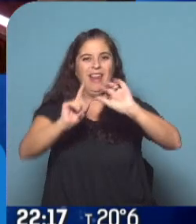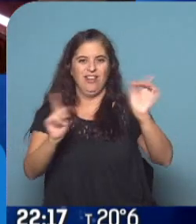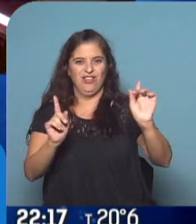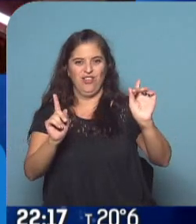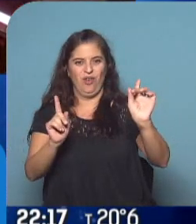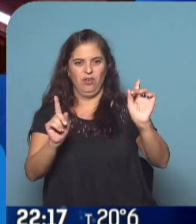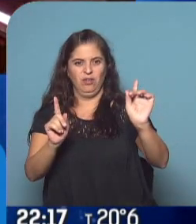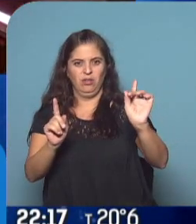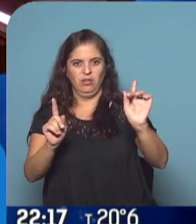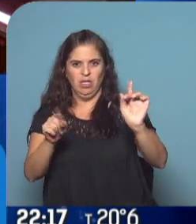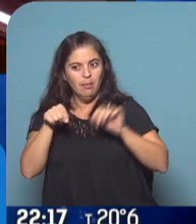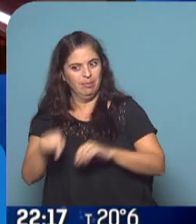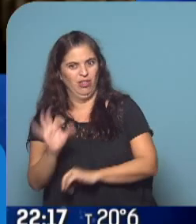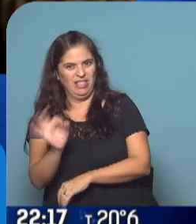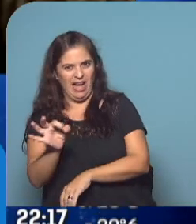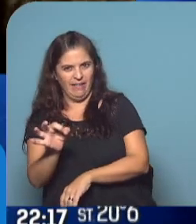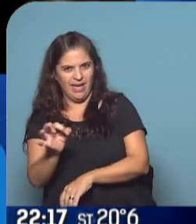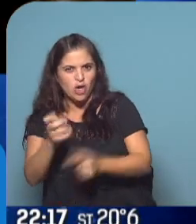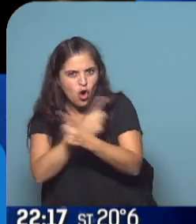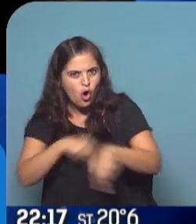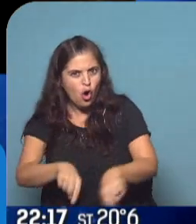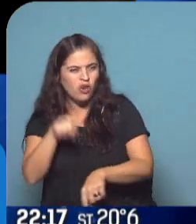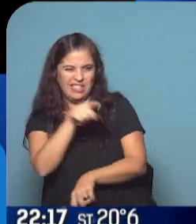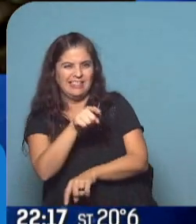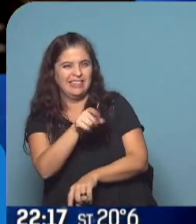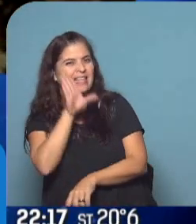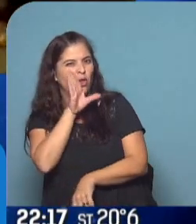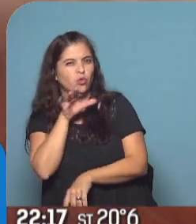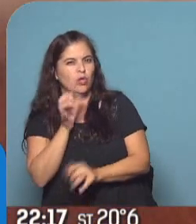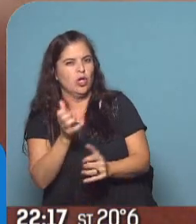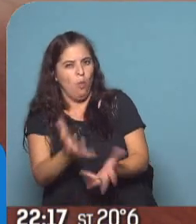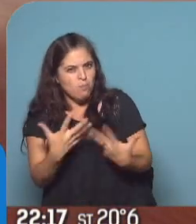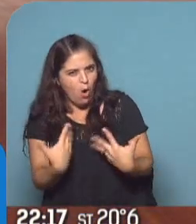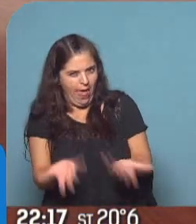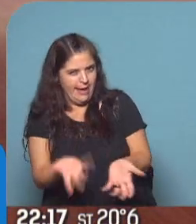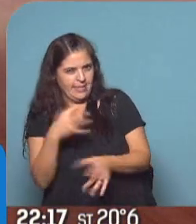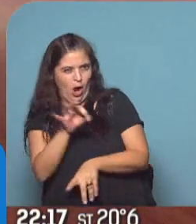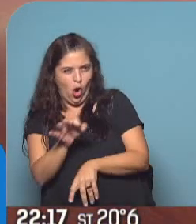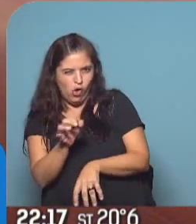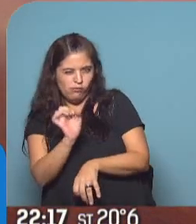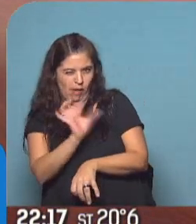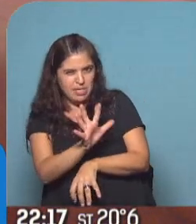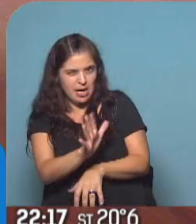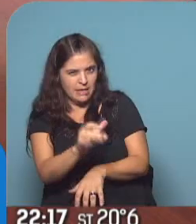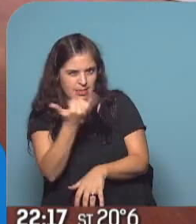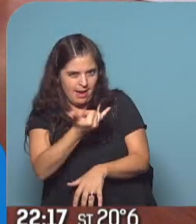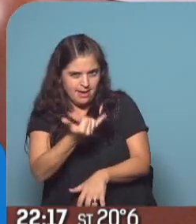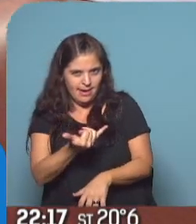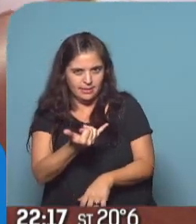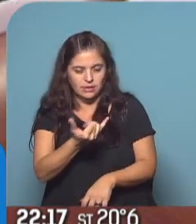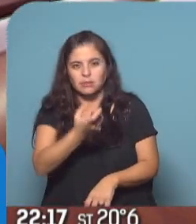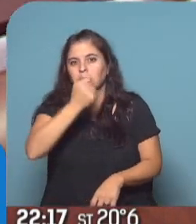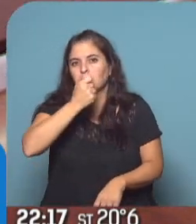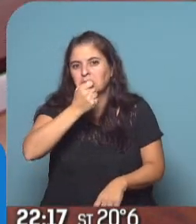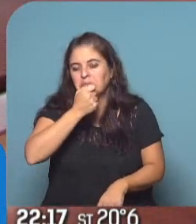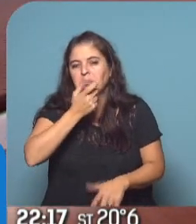aliados. Por ejemplo, Hezbollah, que se habla que tiene cerca de 100.000 misiles apuntando hacia Israel. Los mismos Houthis. Pero también es interesante pensar